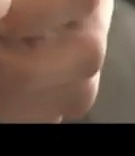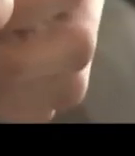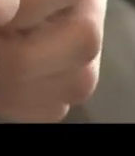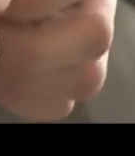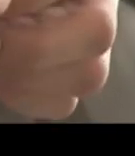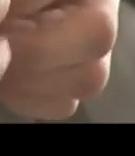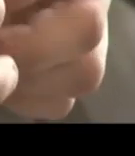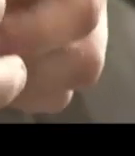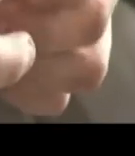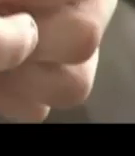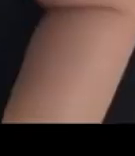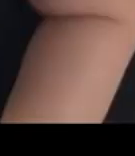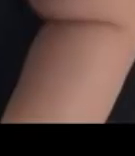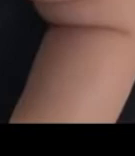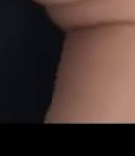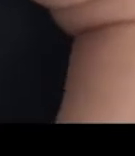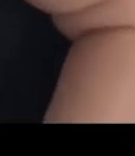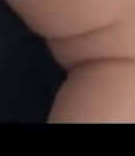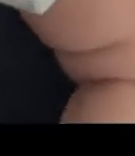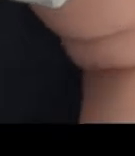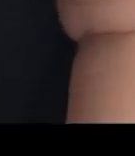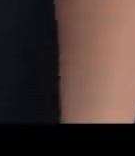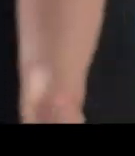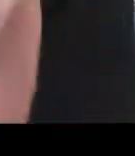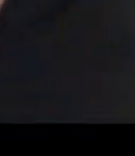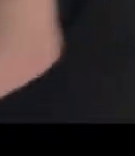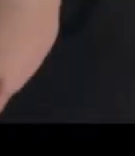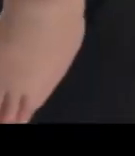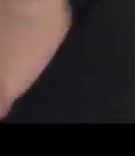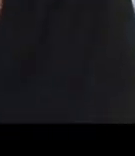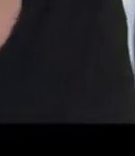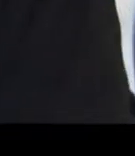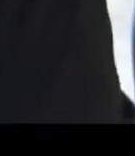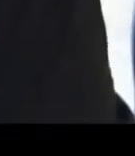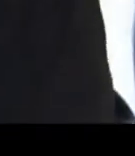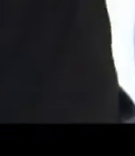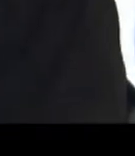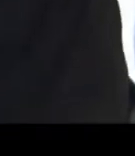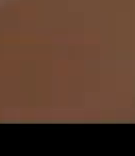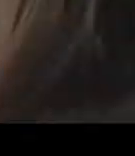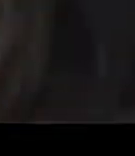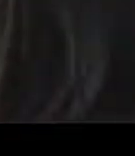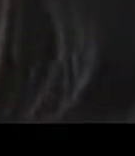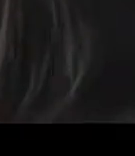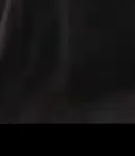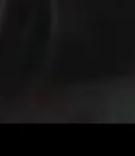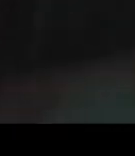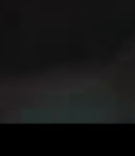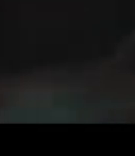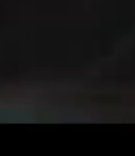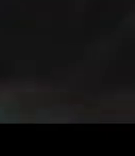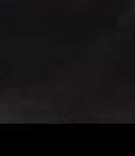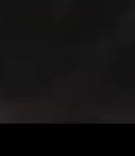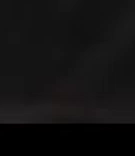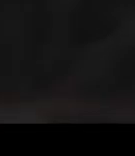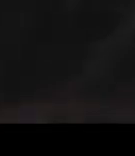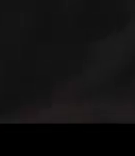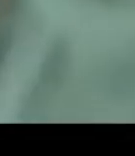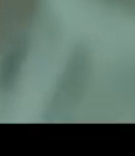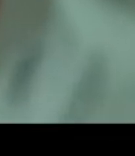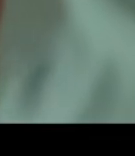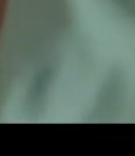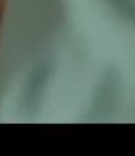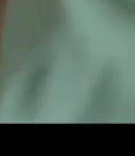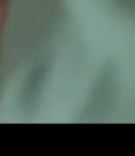mexicanos avecindados del otro lado de la frontera norte no regresan por un proceso de deportación, sino de manera voluntaria ante el